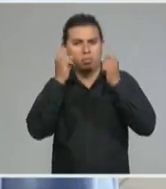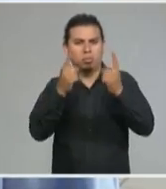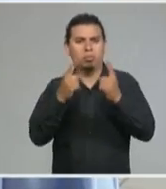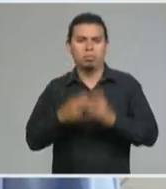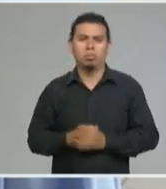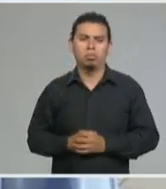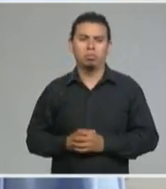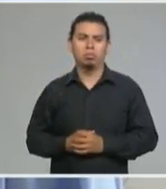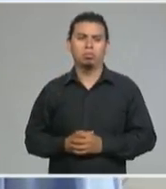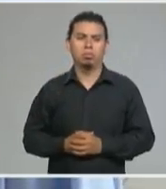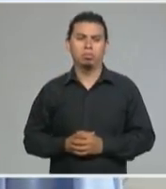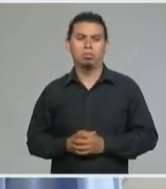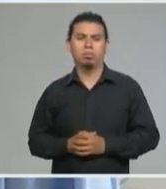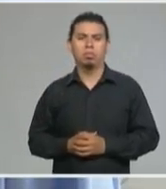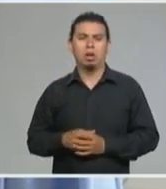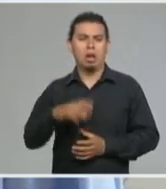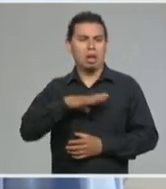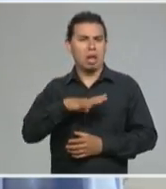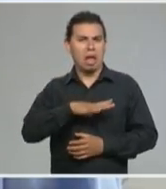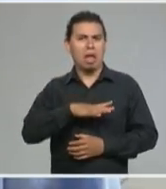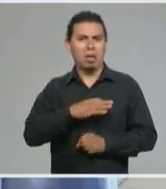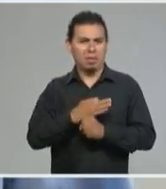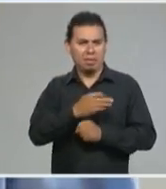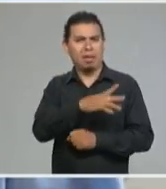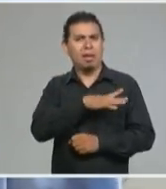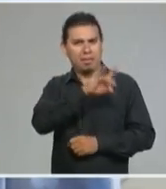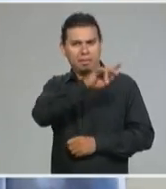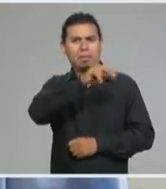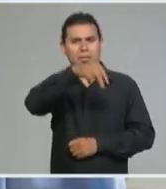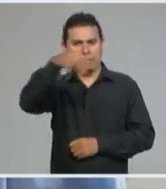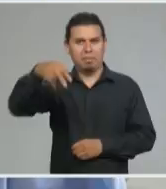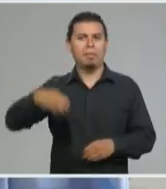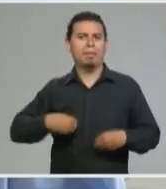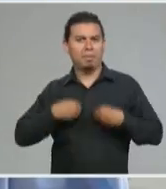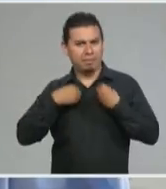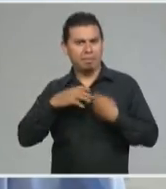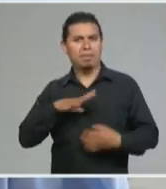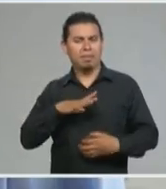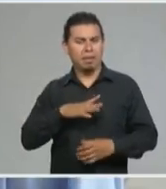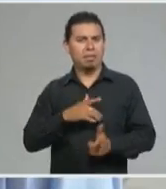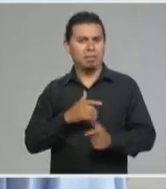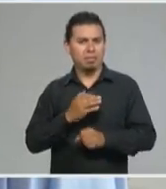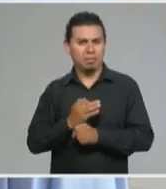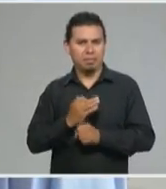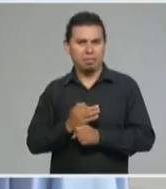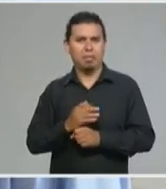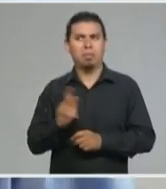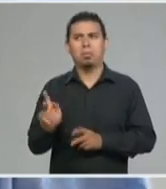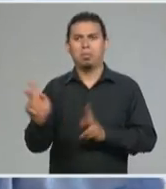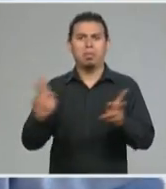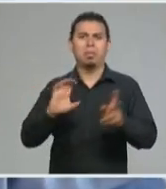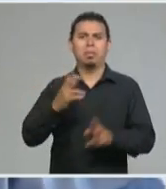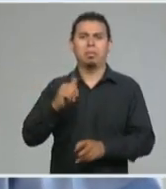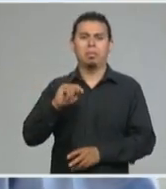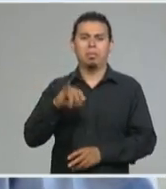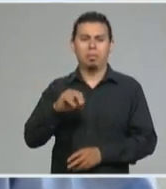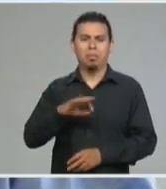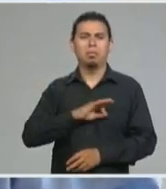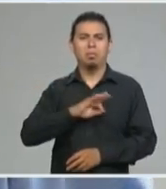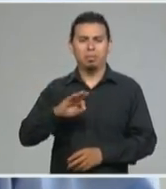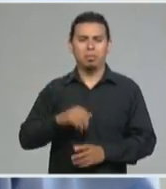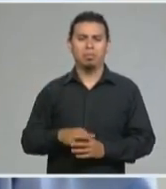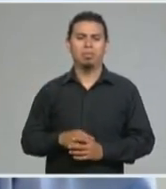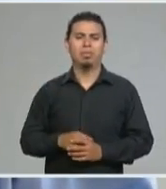son personajes que existen, personajes que viven. En la actualidad, en el caso de los pueblos chatinos también, el poder representar